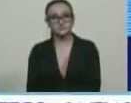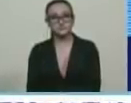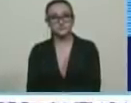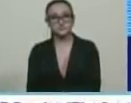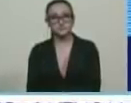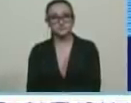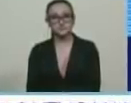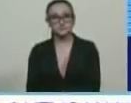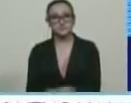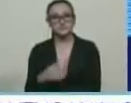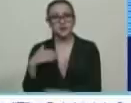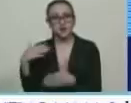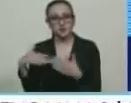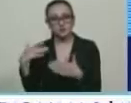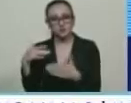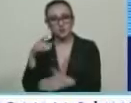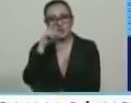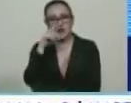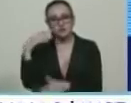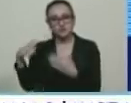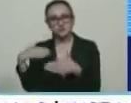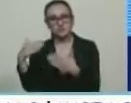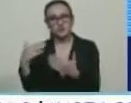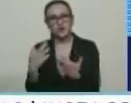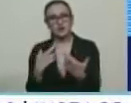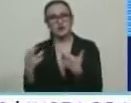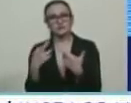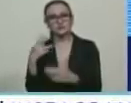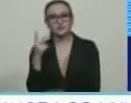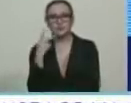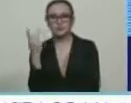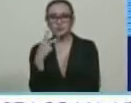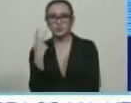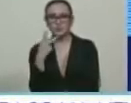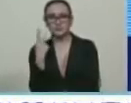Hemos venido a lo largo de estos años construyendo una relación política,